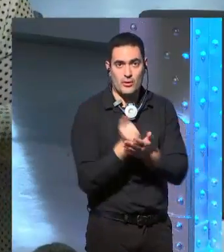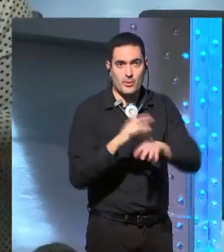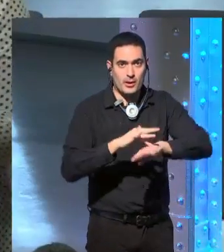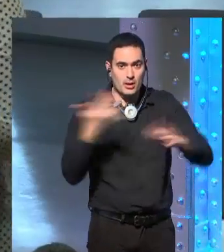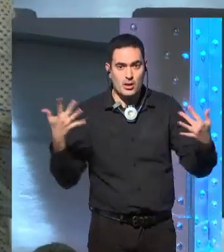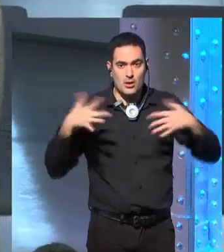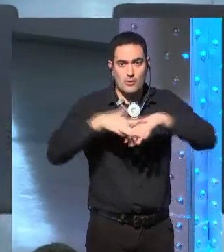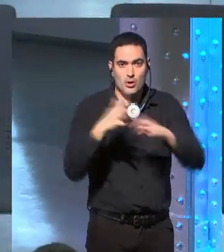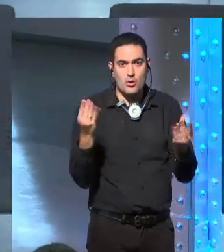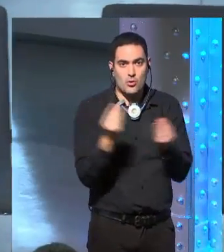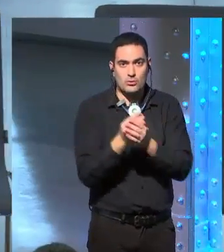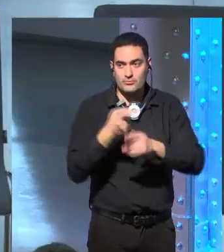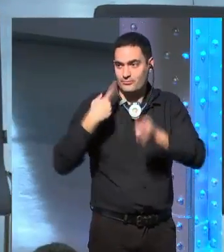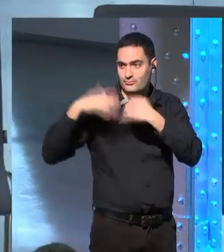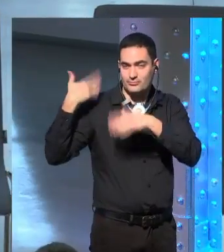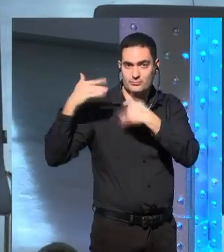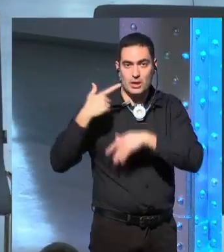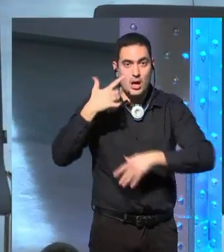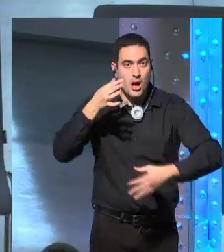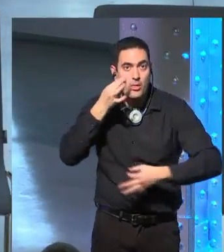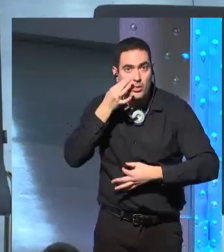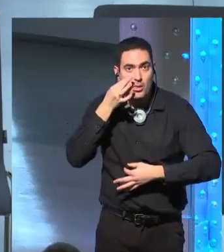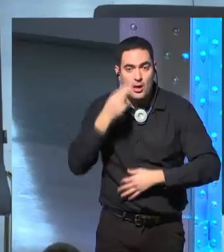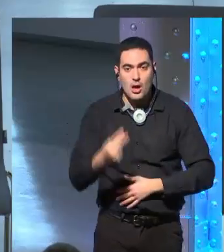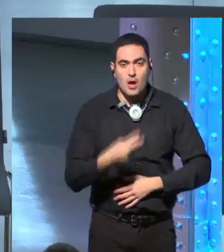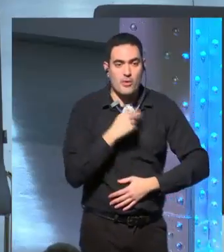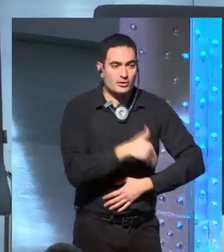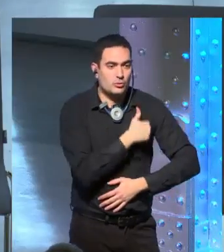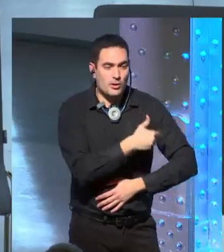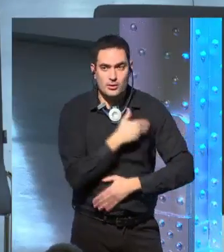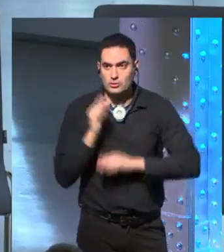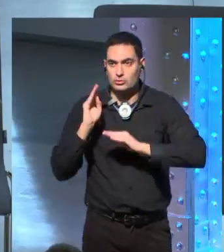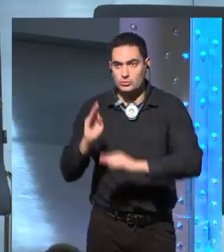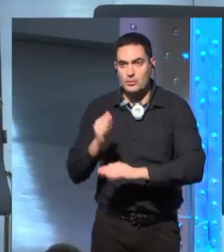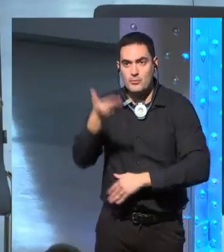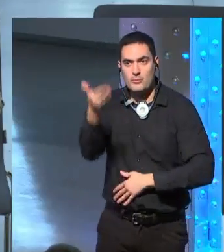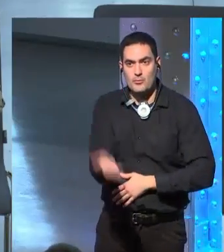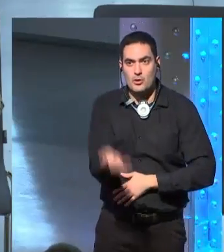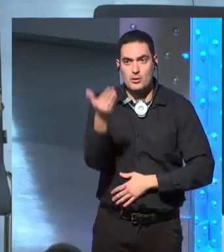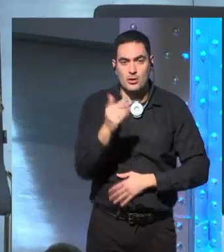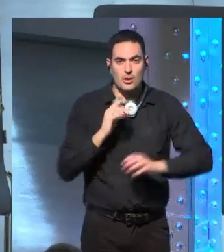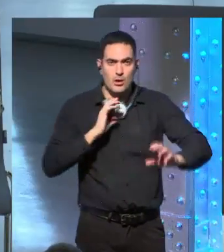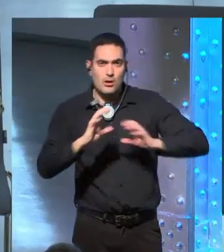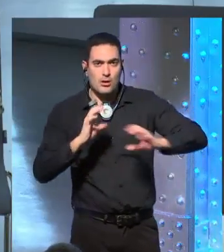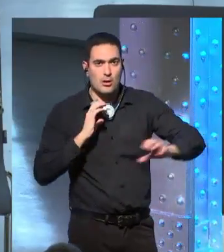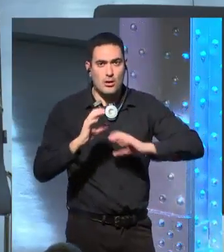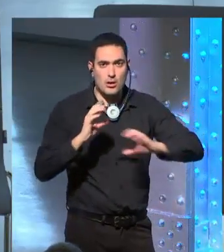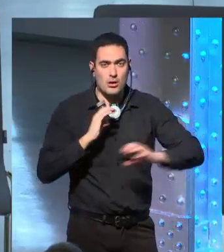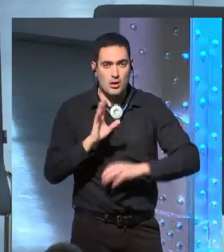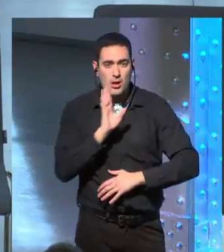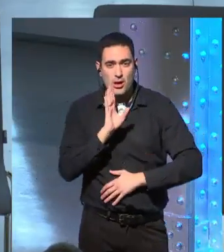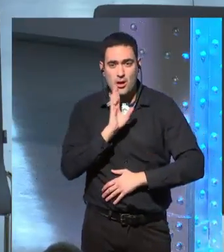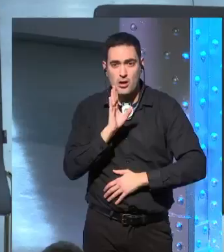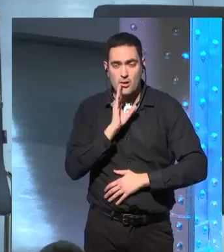se fusiona con lo analógico, realmente necesitamos tener la voz de los estudiantes en un primer plano. Y estas conversaciones que